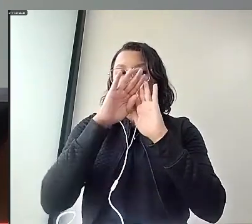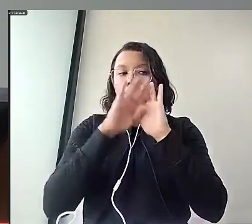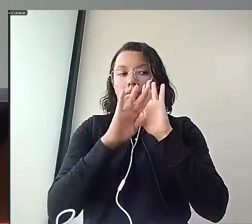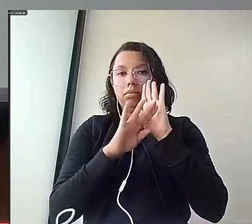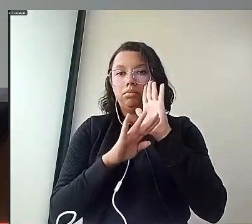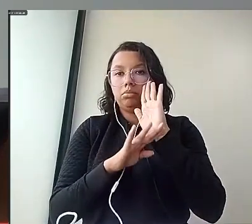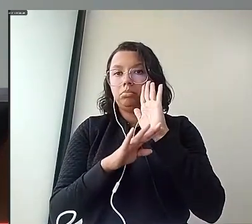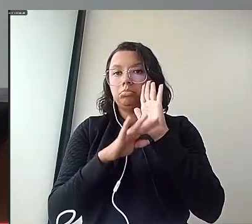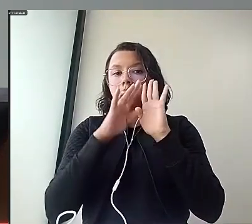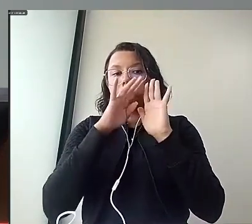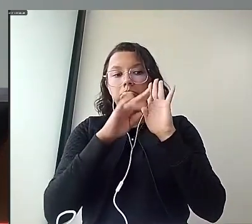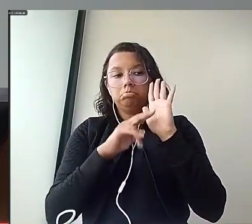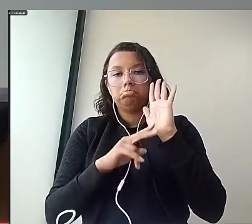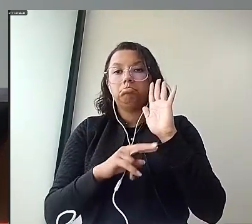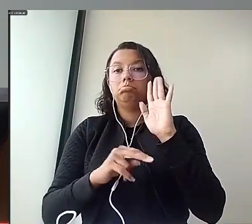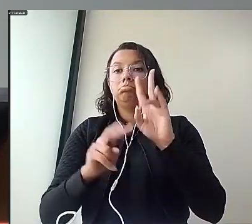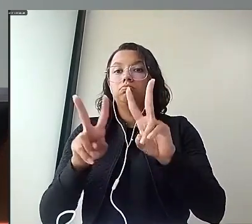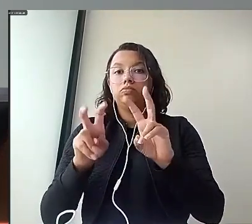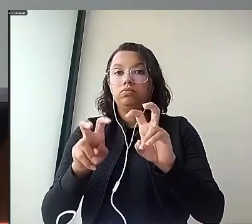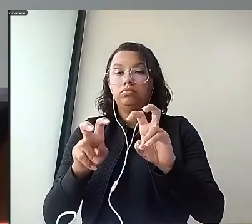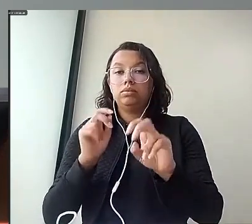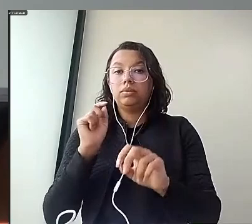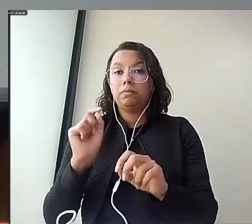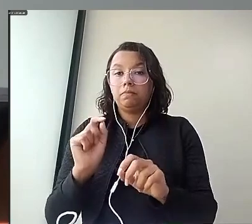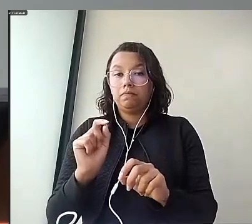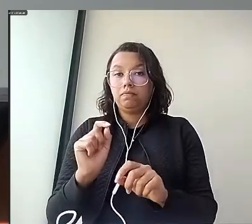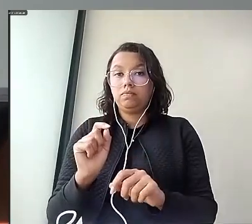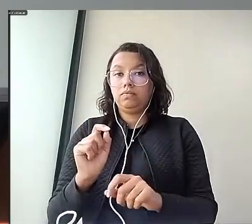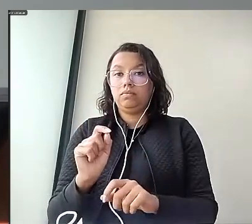lista de temas que pueden,